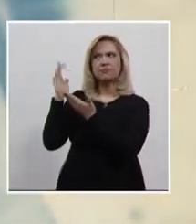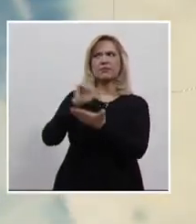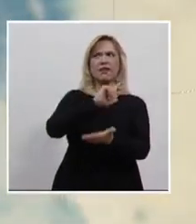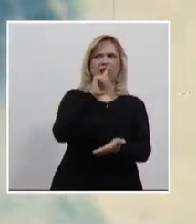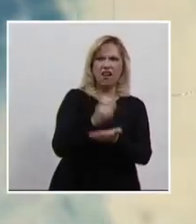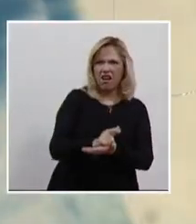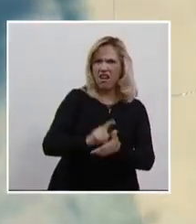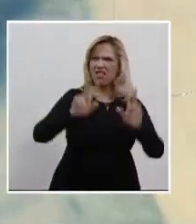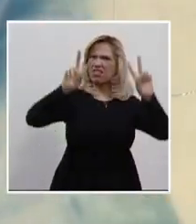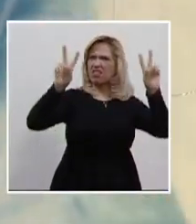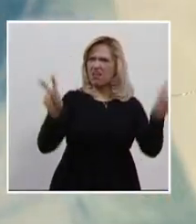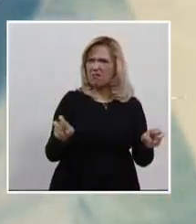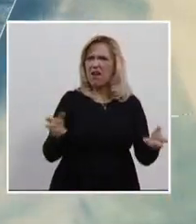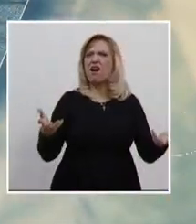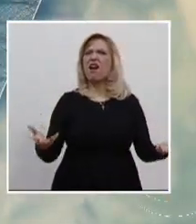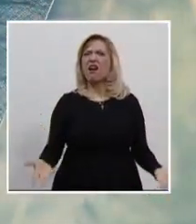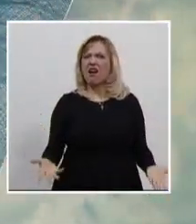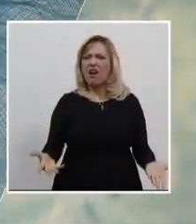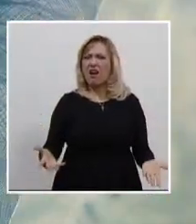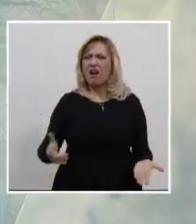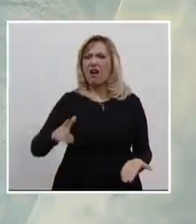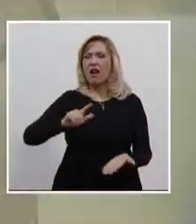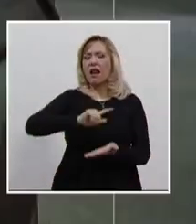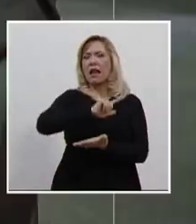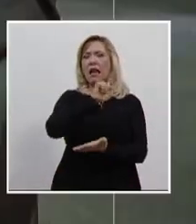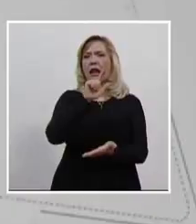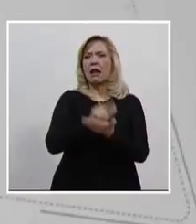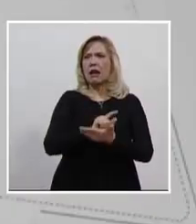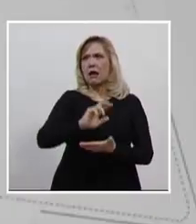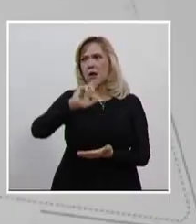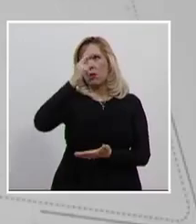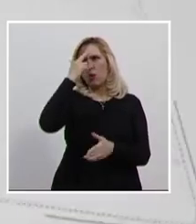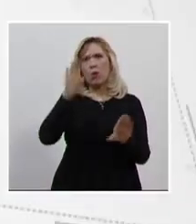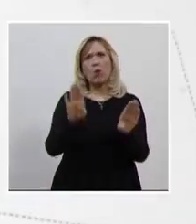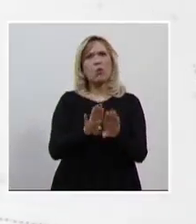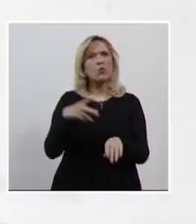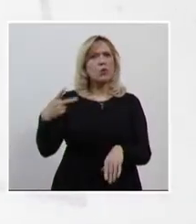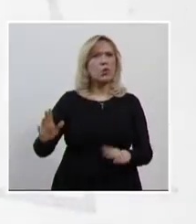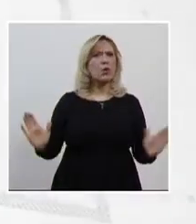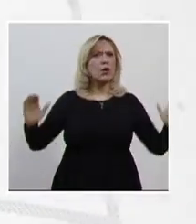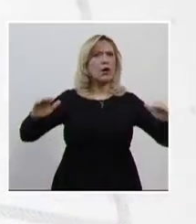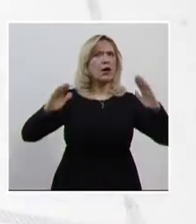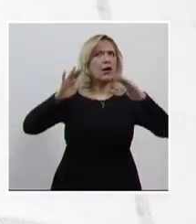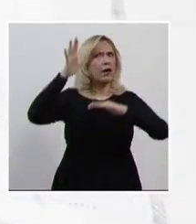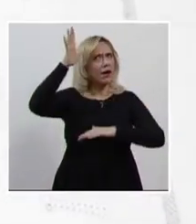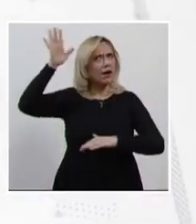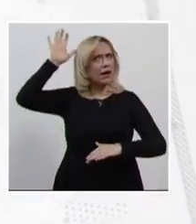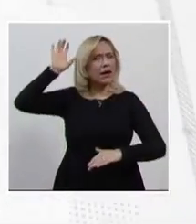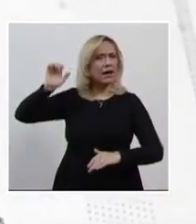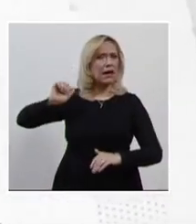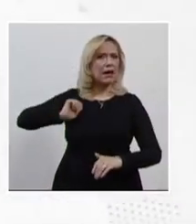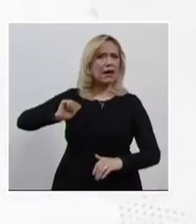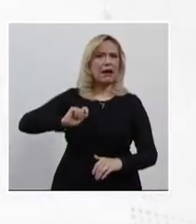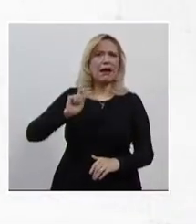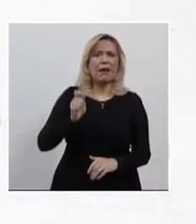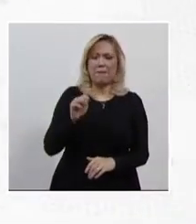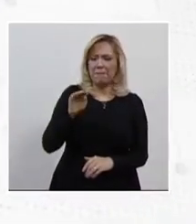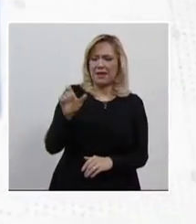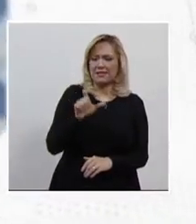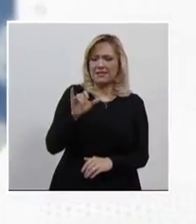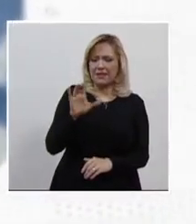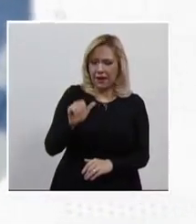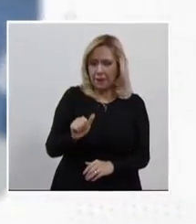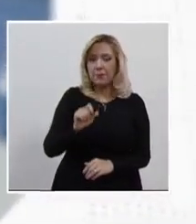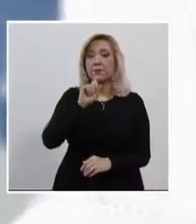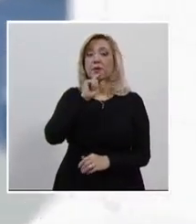tema de la justicia en el mundo mexica. El miércoles, en Diálogo sobre Justicia y Seguridad, Sergio Aguayo y Leonardo